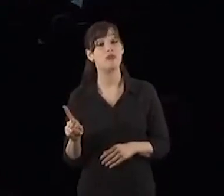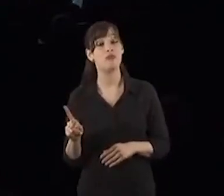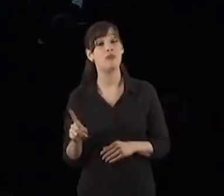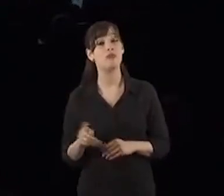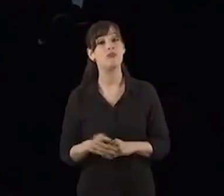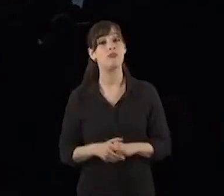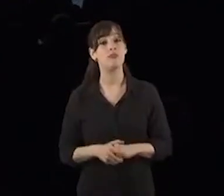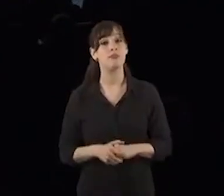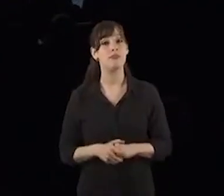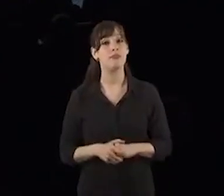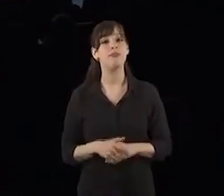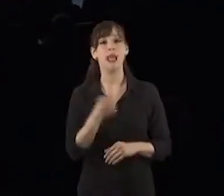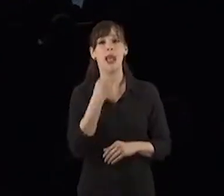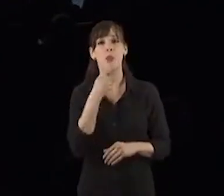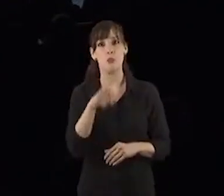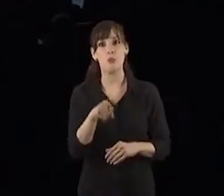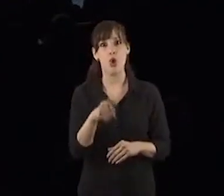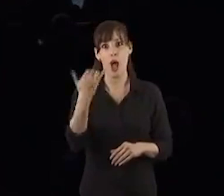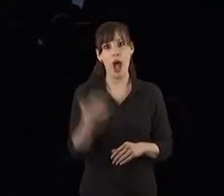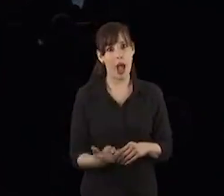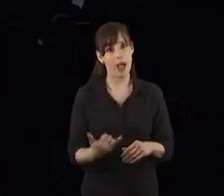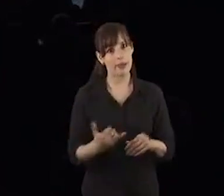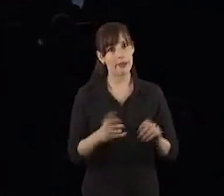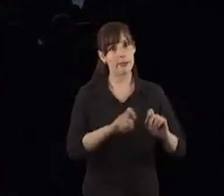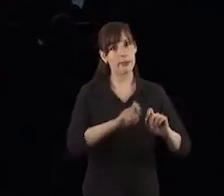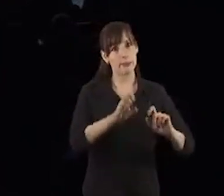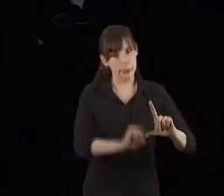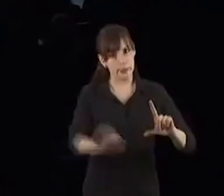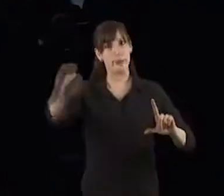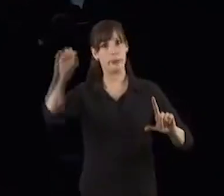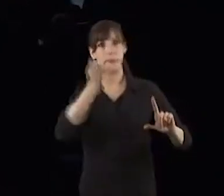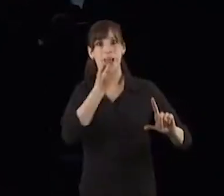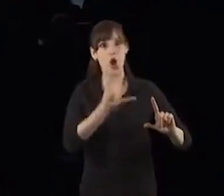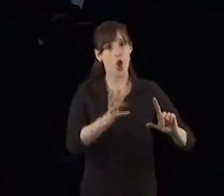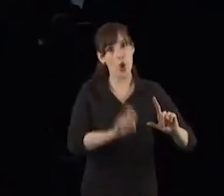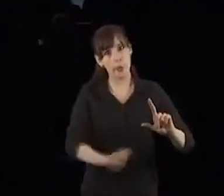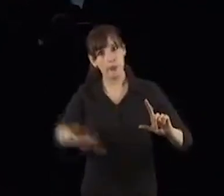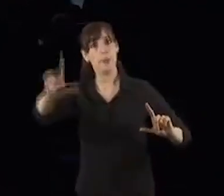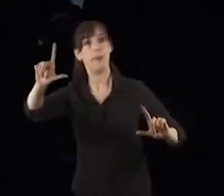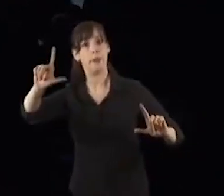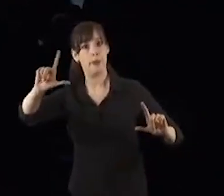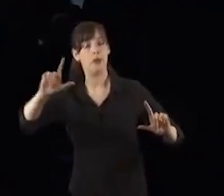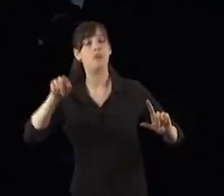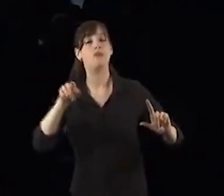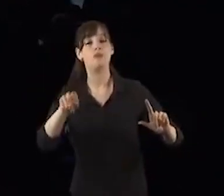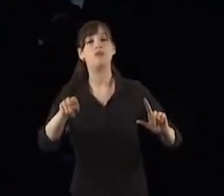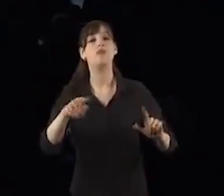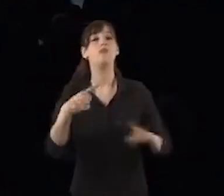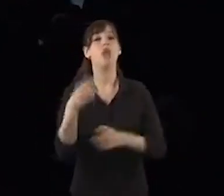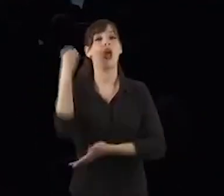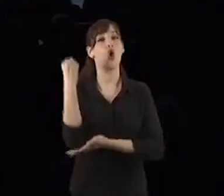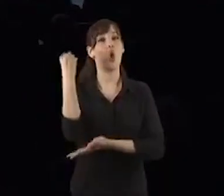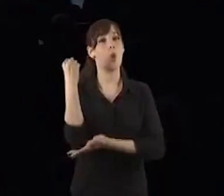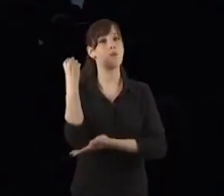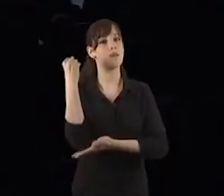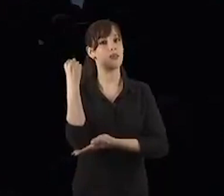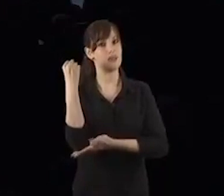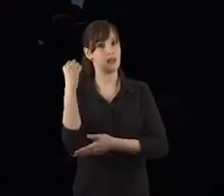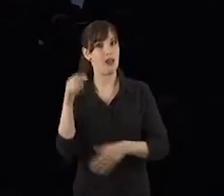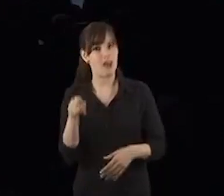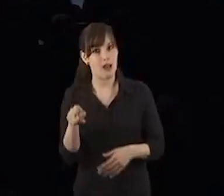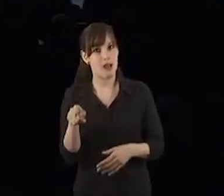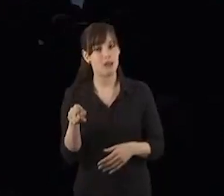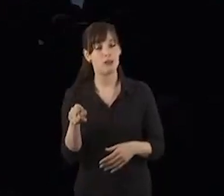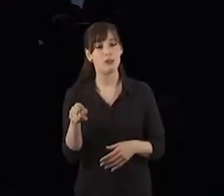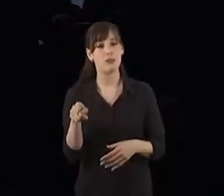presenten rendimientos crecientes a escala, cuya contrapartida son las estructuras concentradas de la economía, no podríamos explicar